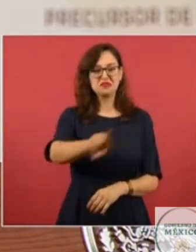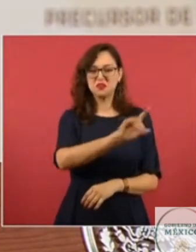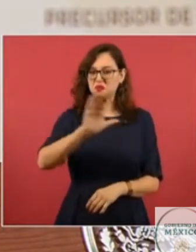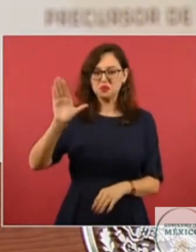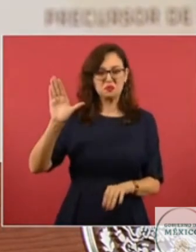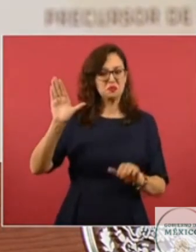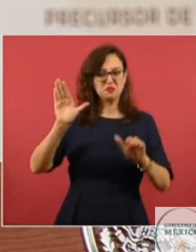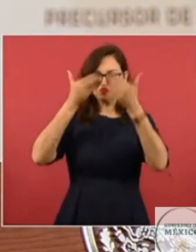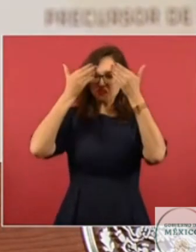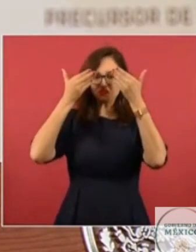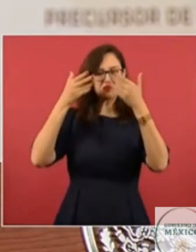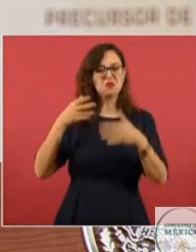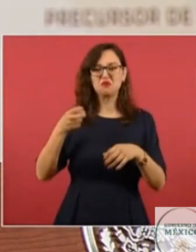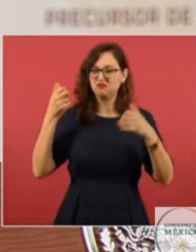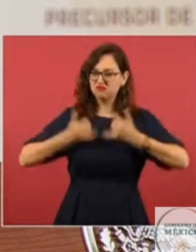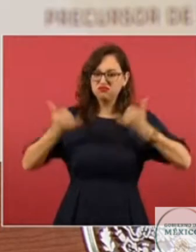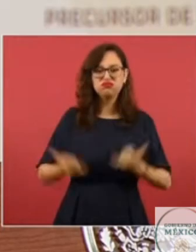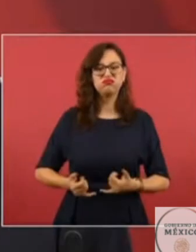encenegados, dirían en mi pueblo. O sea,